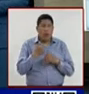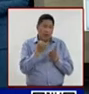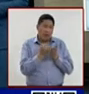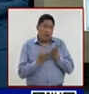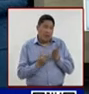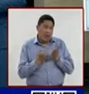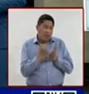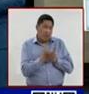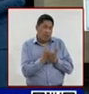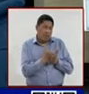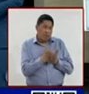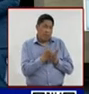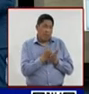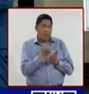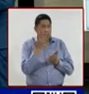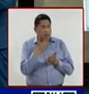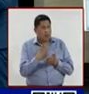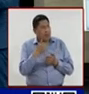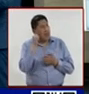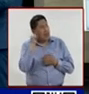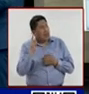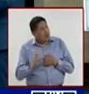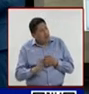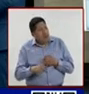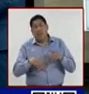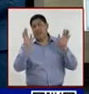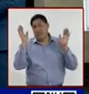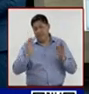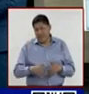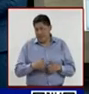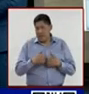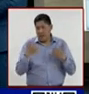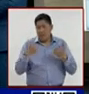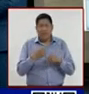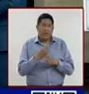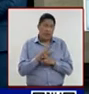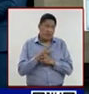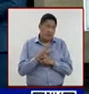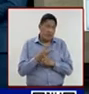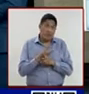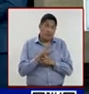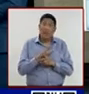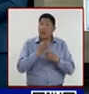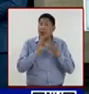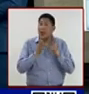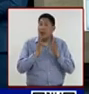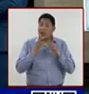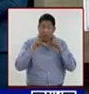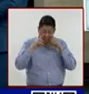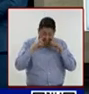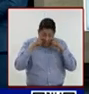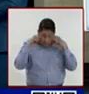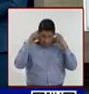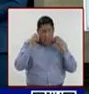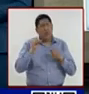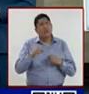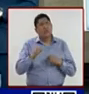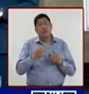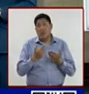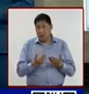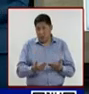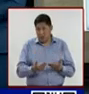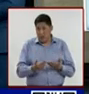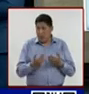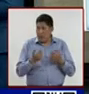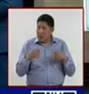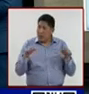diseños, estampados, que va con el azul. Que les encanta. Que les encanta también, aparte de cuidarse. Exacto. Estamos hablando de qué, de los barbijos. De los barbijos. Sí, pero aquí el negocio